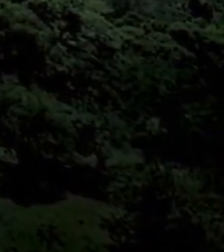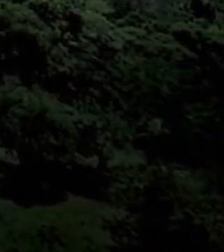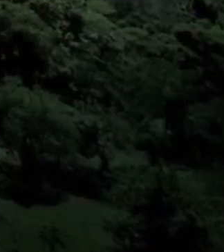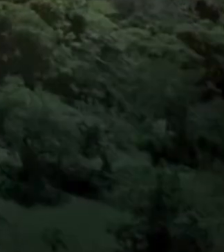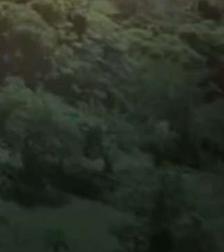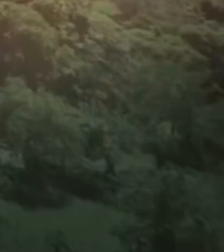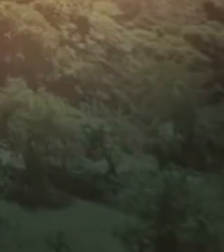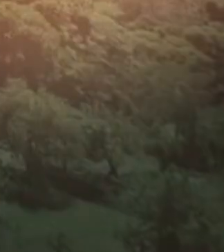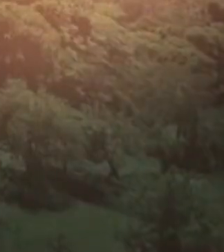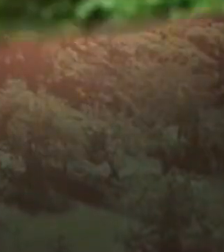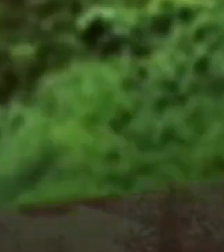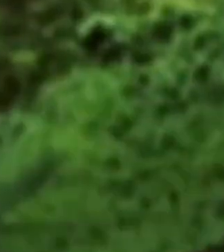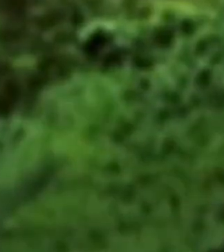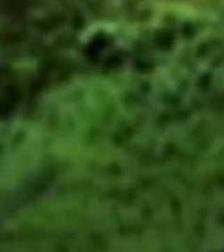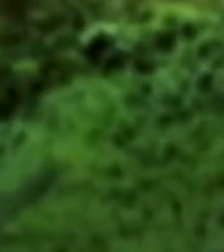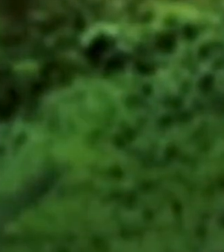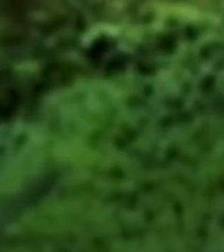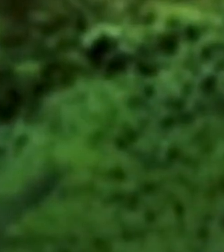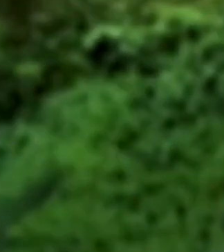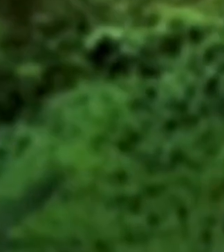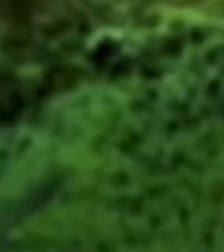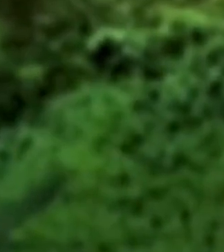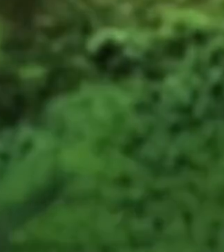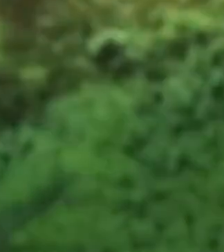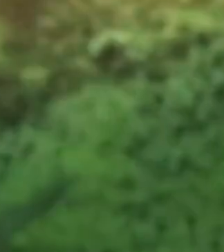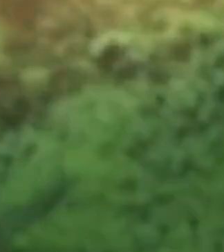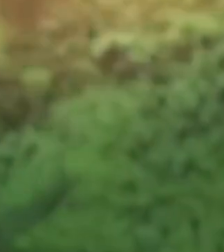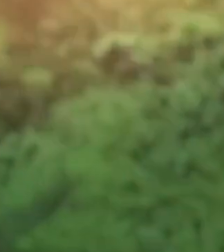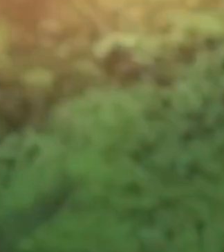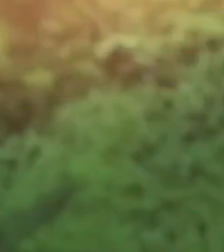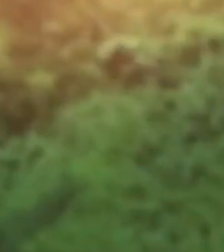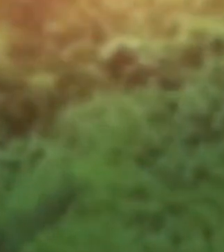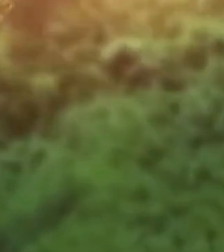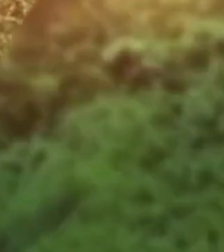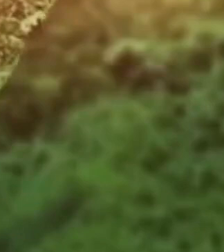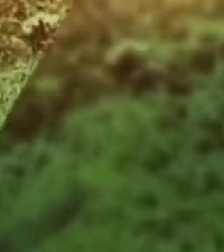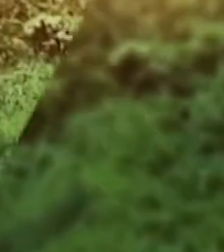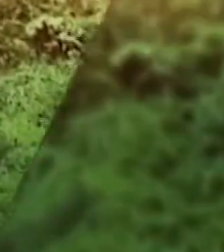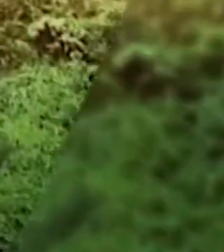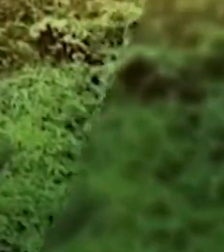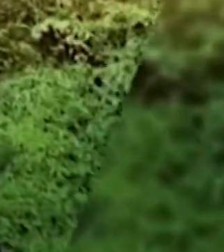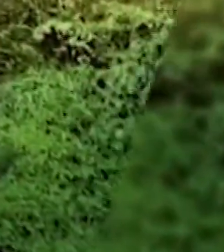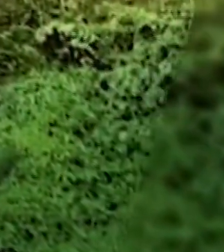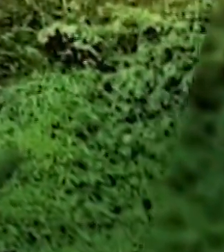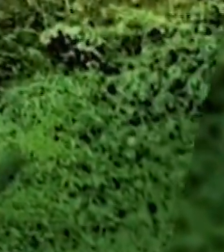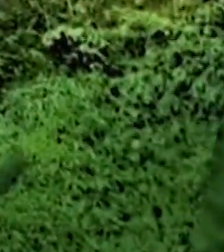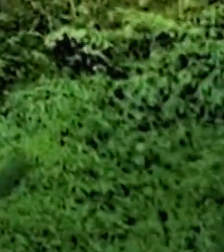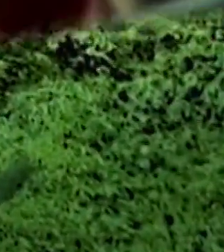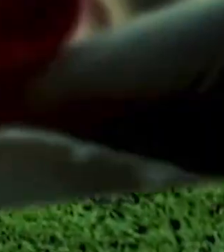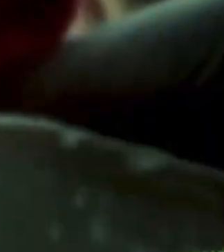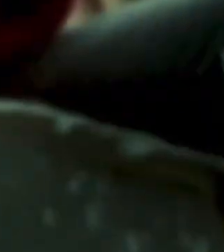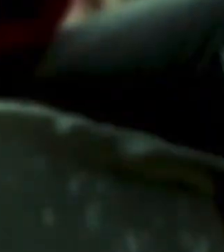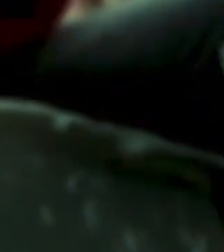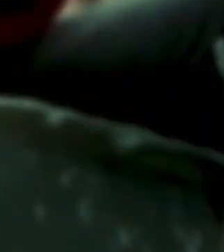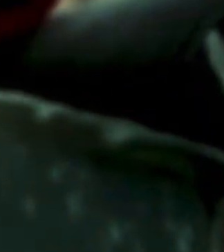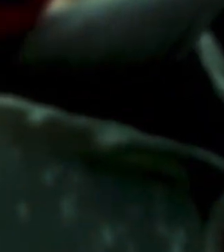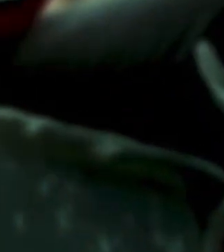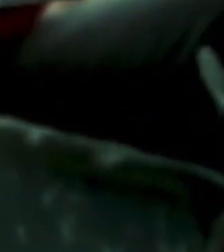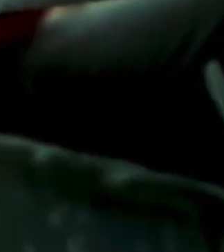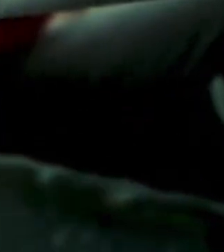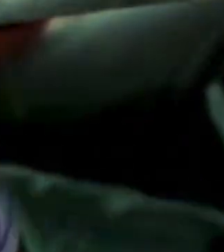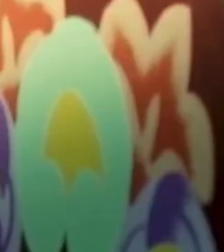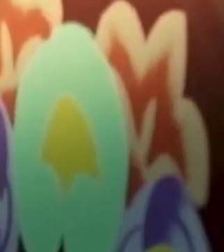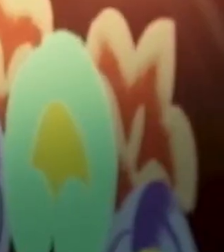Costa Rica Televisión tenemos un nuevo programa que le muestra más lugares extraordinarios, más